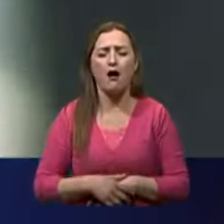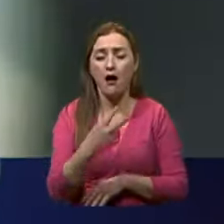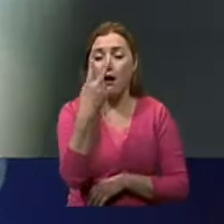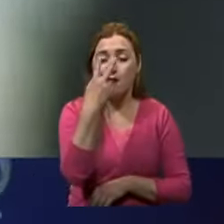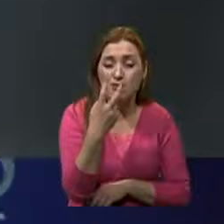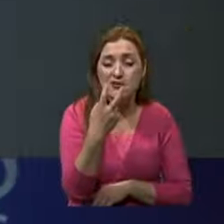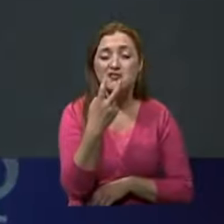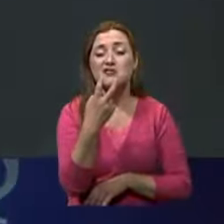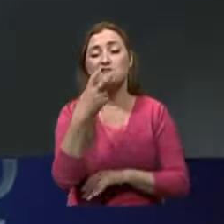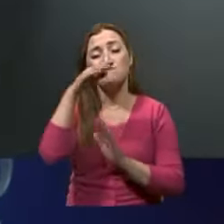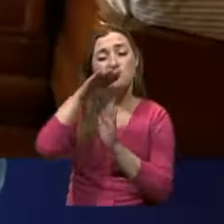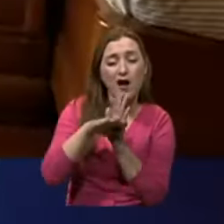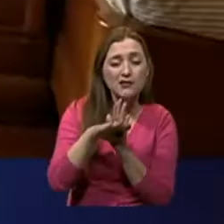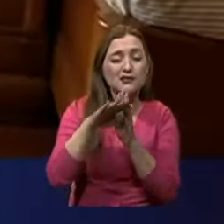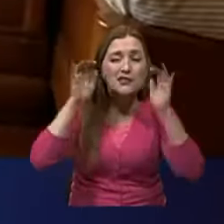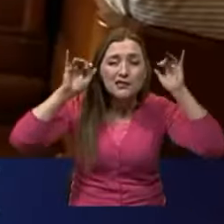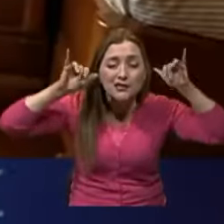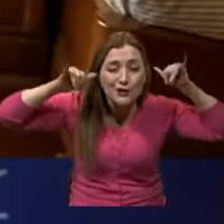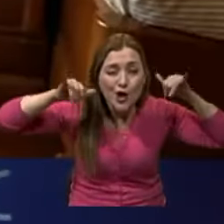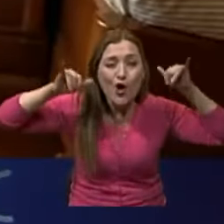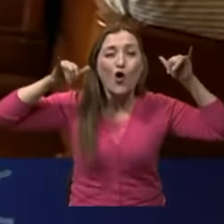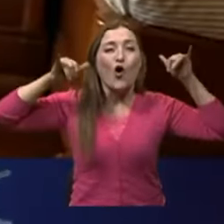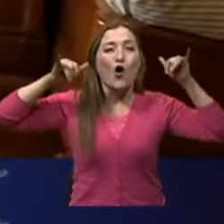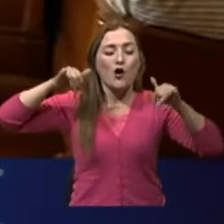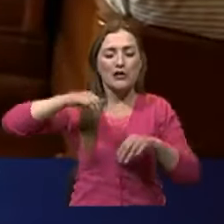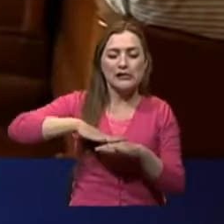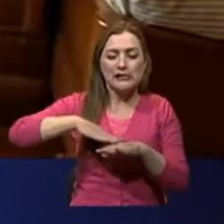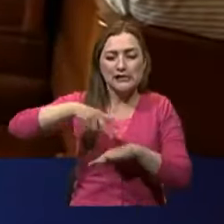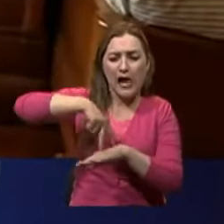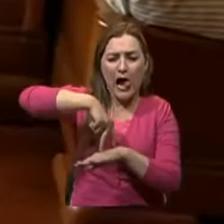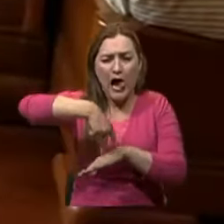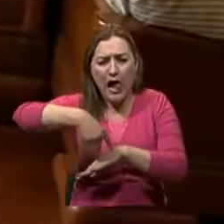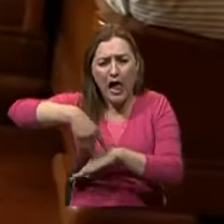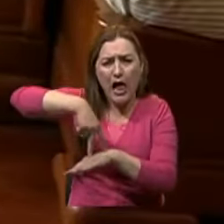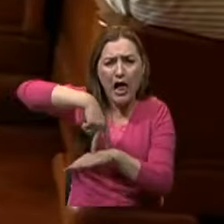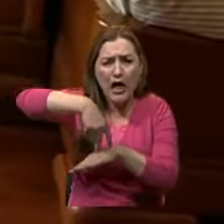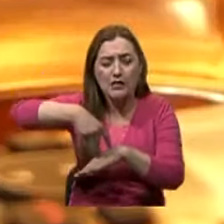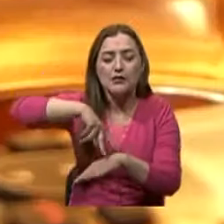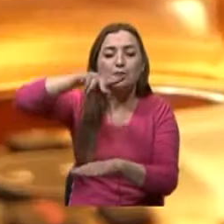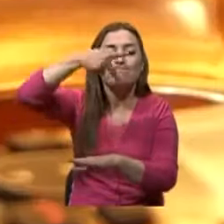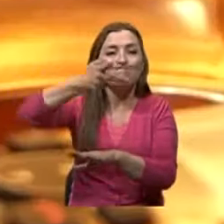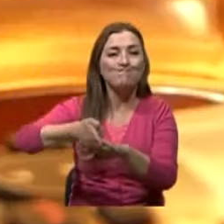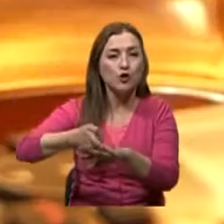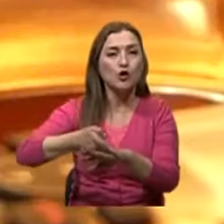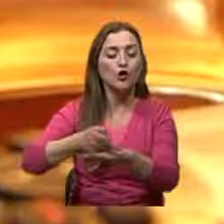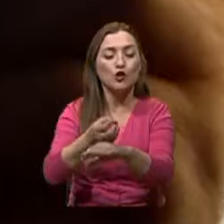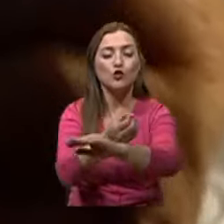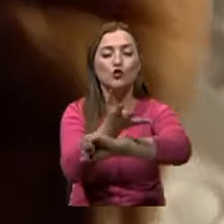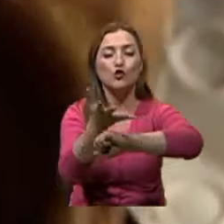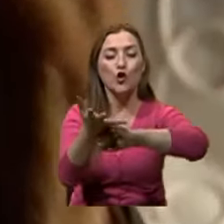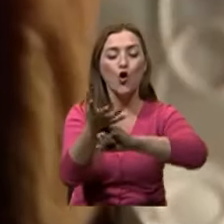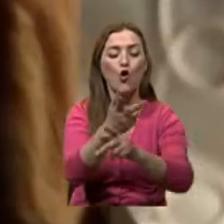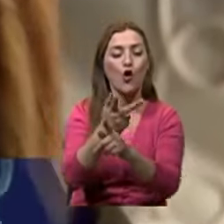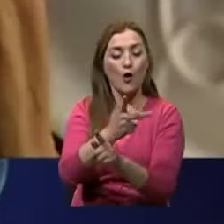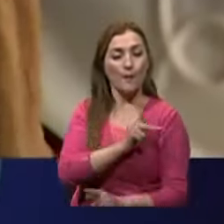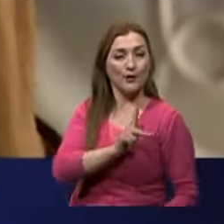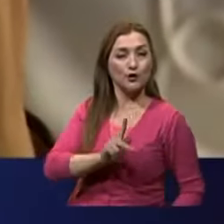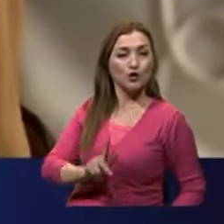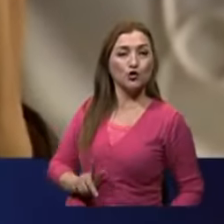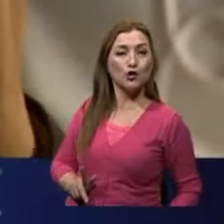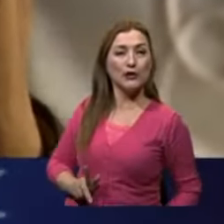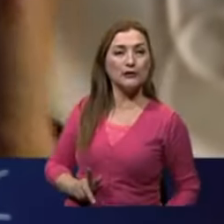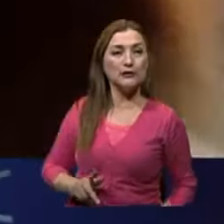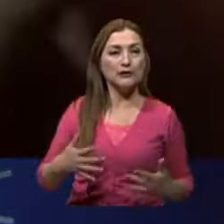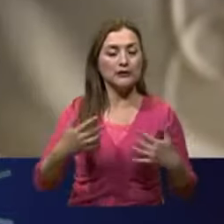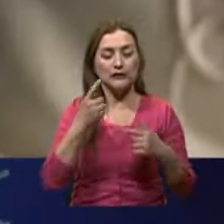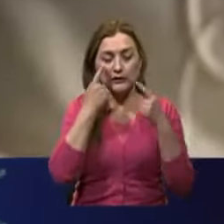audición, por lo que aumenta el riesgo de sufrir caídas. Por ello, aquí los tips. Cuidados personales. Toma en cuenta tus sentidos,